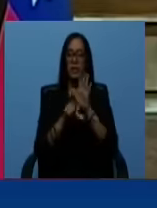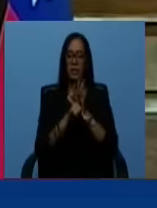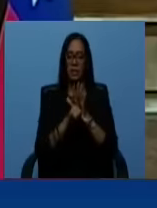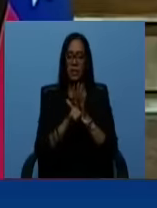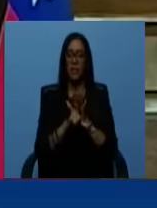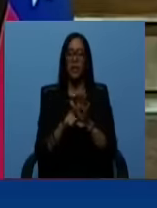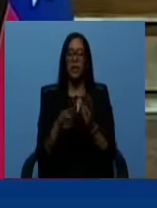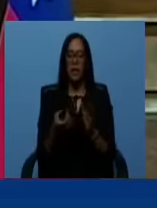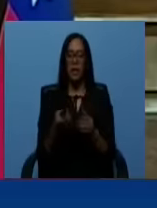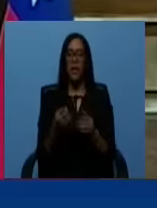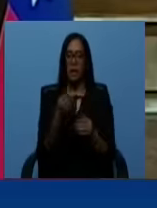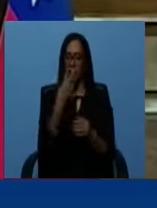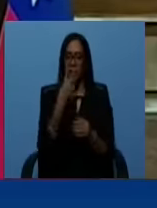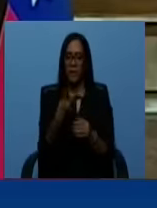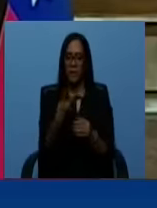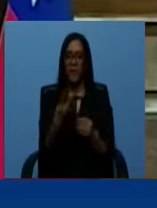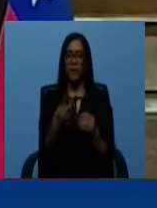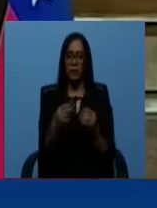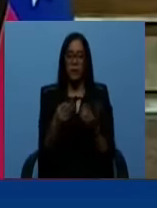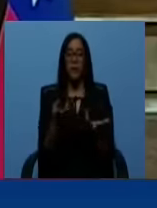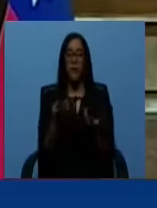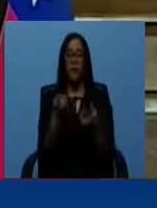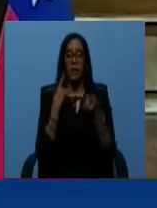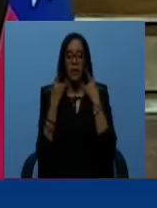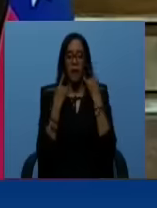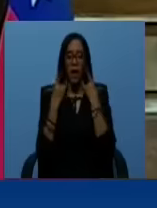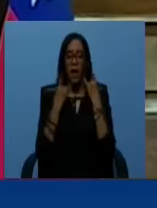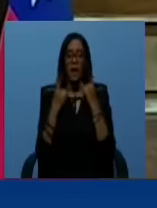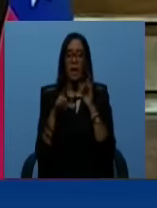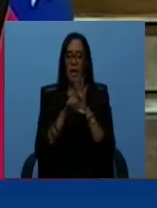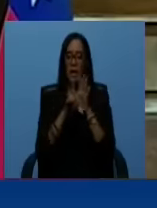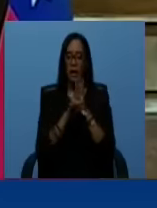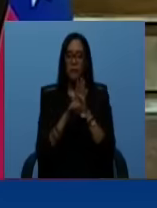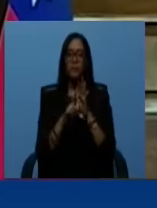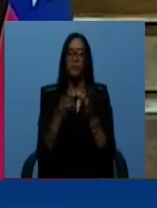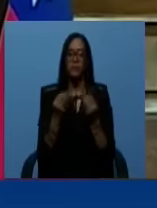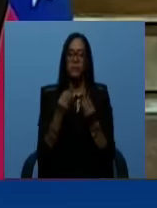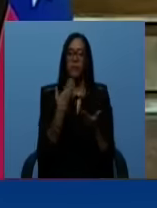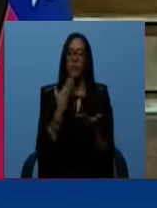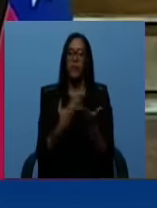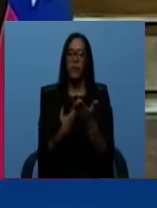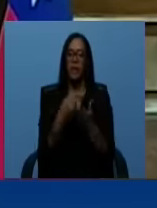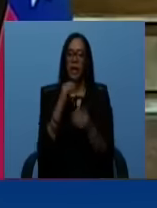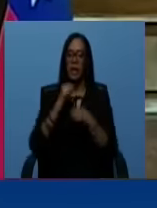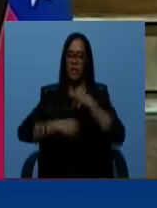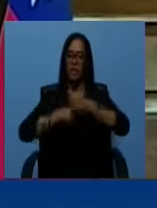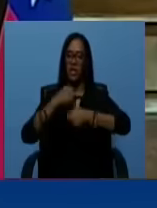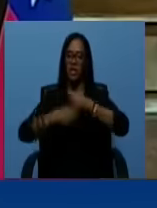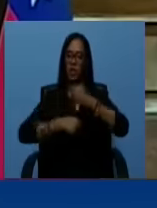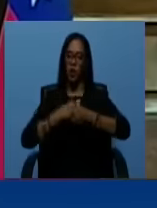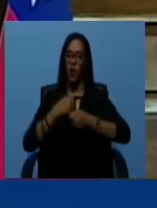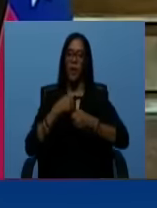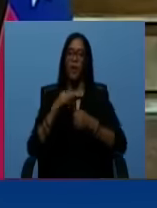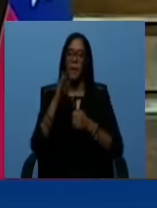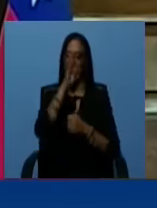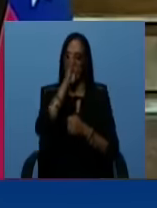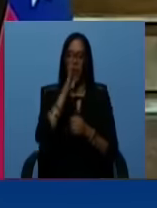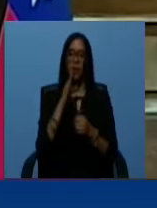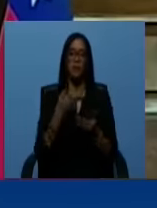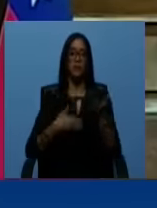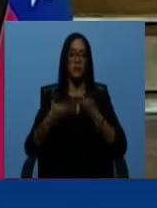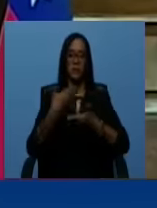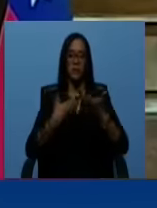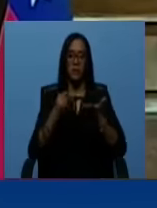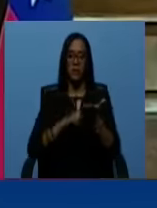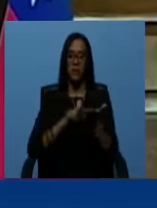contenido de la ley. Algunas cosas fueron solicitudes de la asociación bancaria. Una de ellas es que la comercialización de